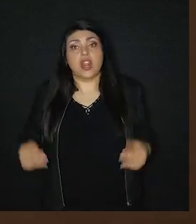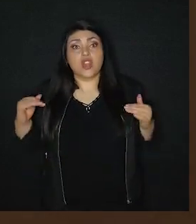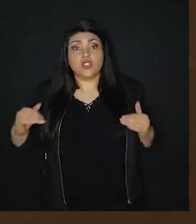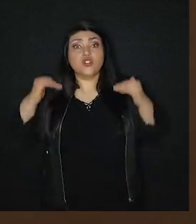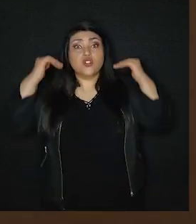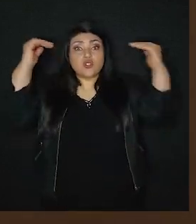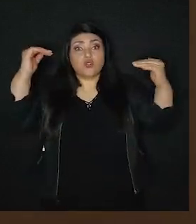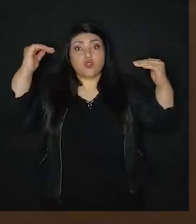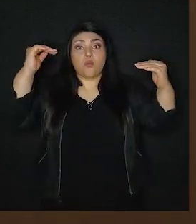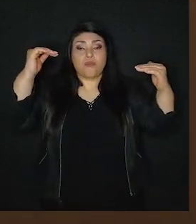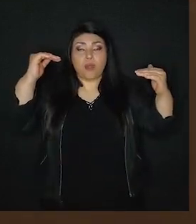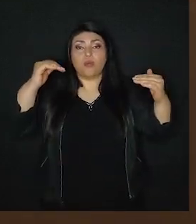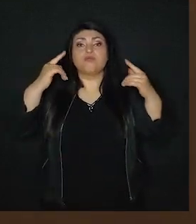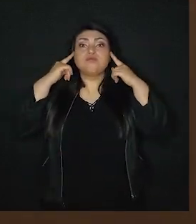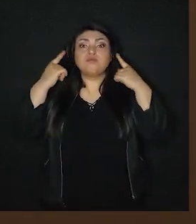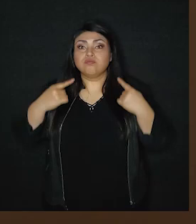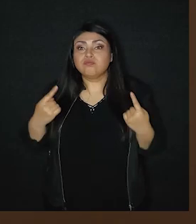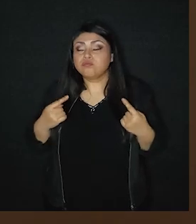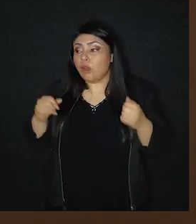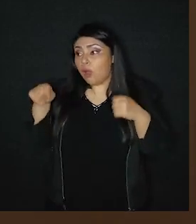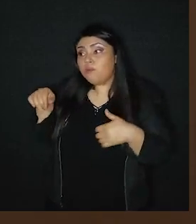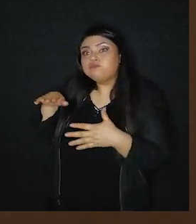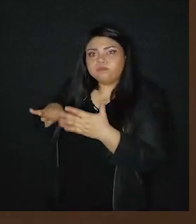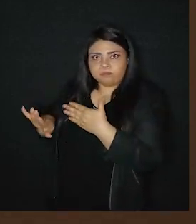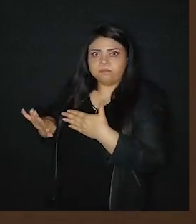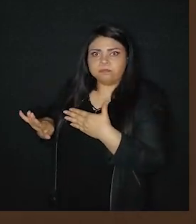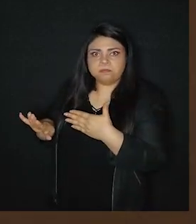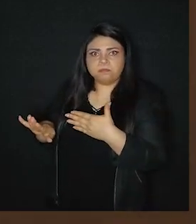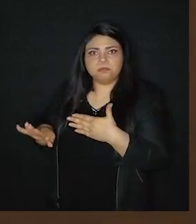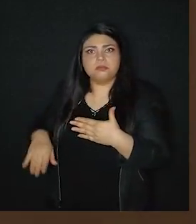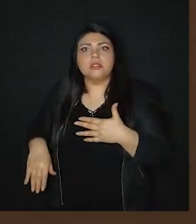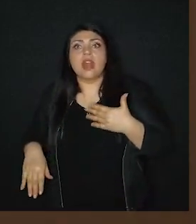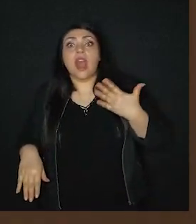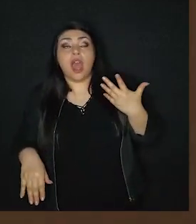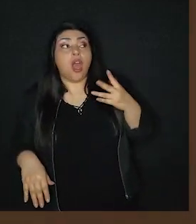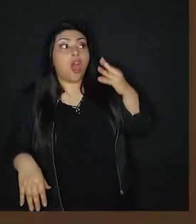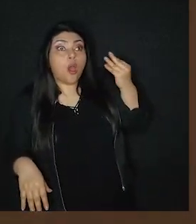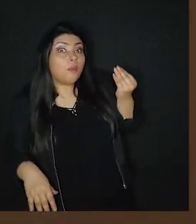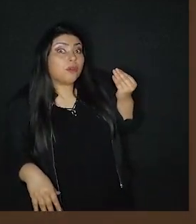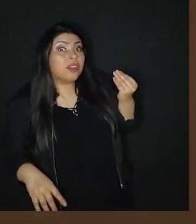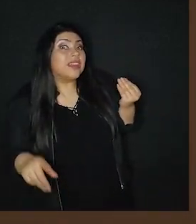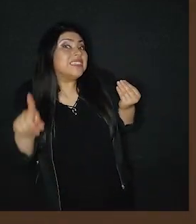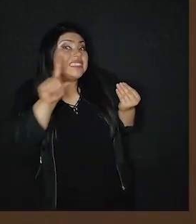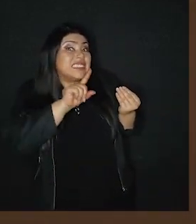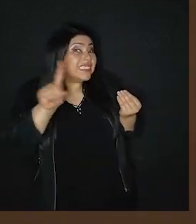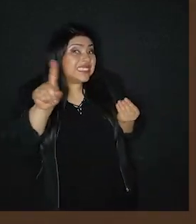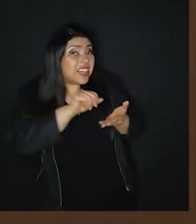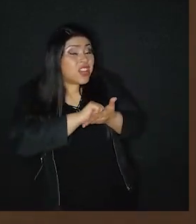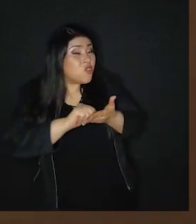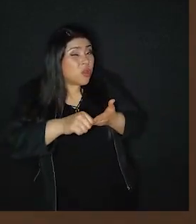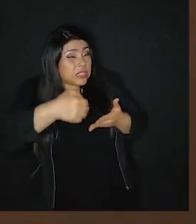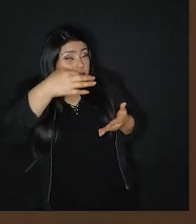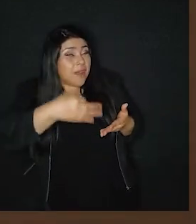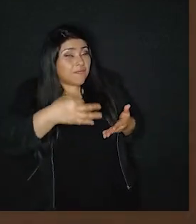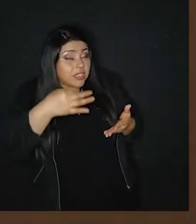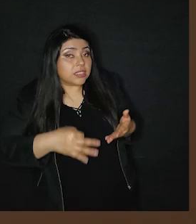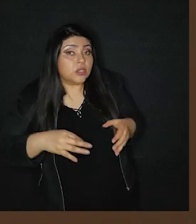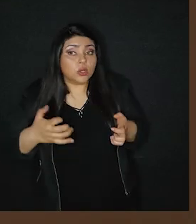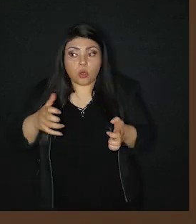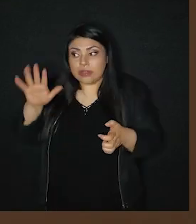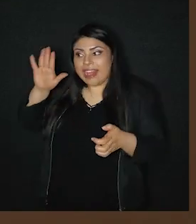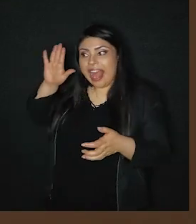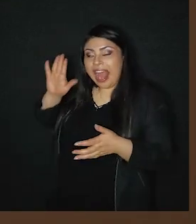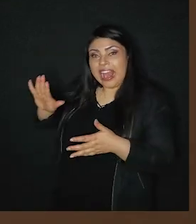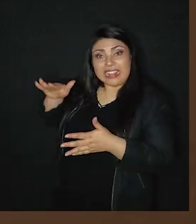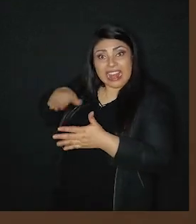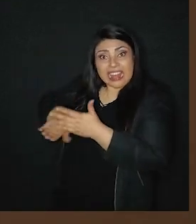podía estar ahí sí no era santo Lo más seguro es que te mataba la presencia de Dios en